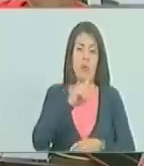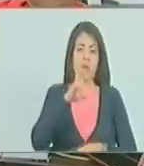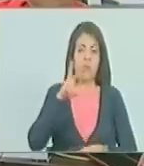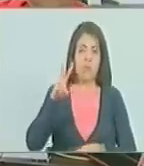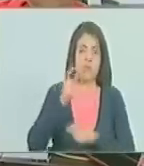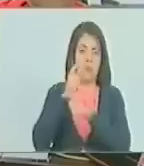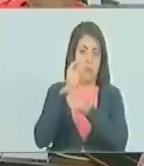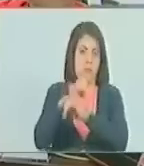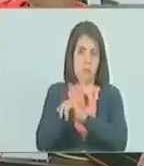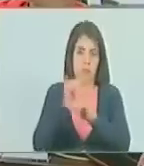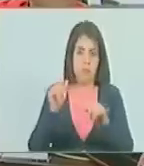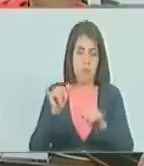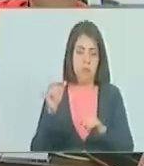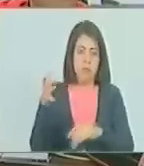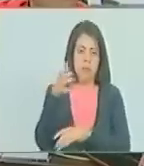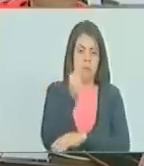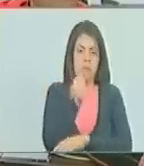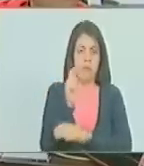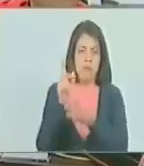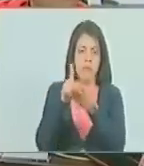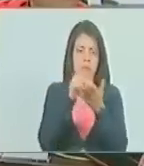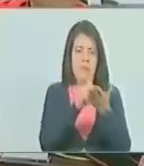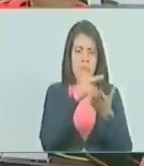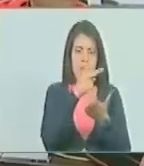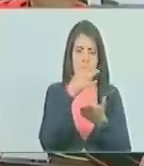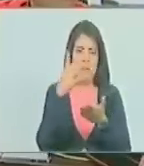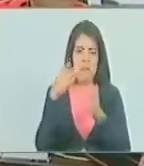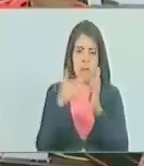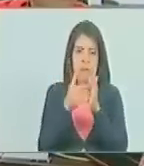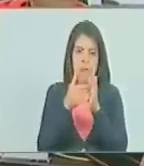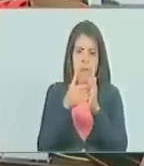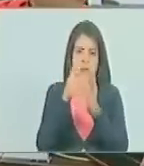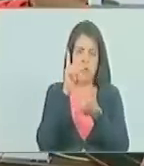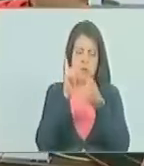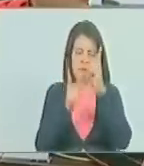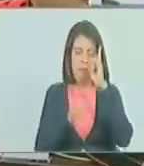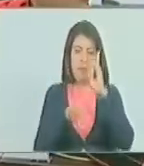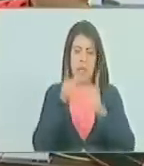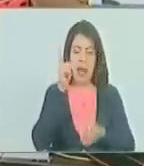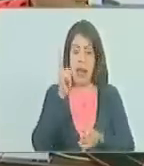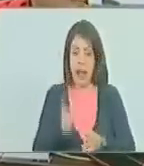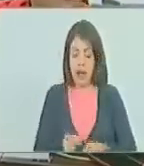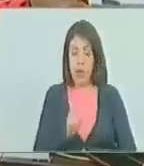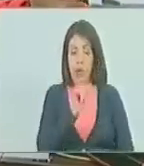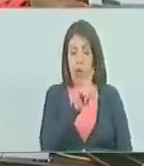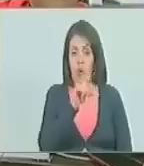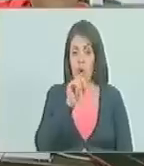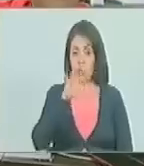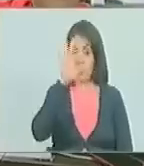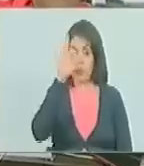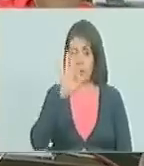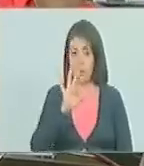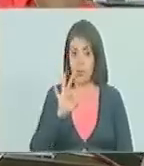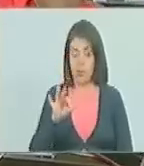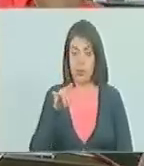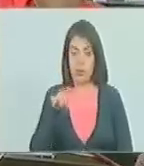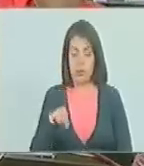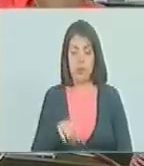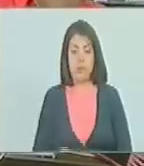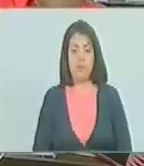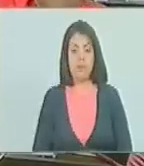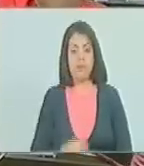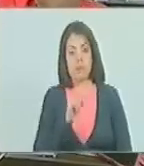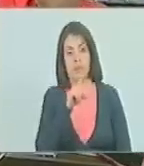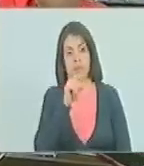ucevistas, solamente logramos participar 24,000 y alguito, el 11%. Y con